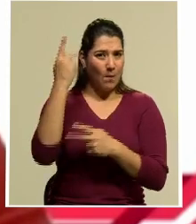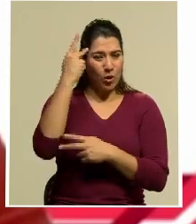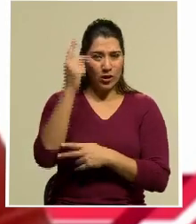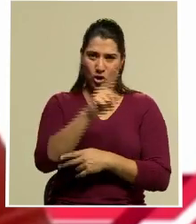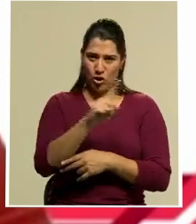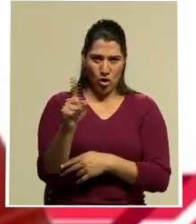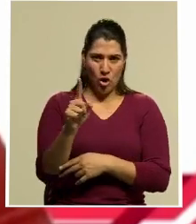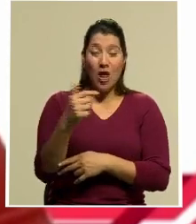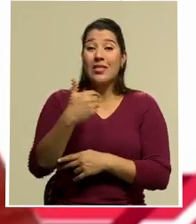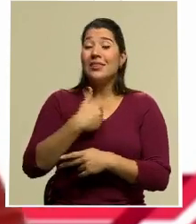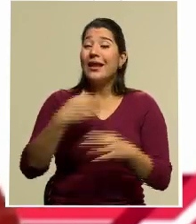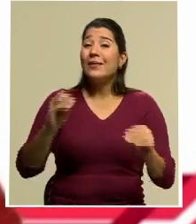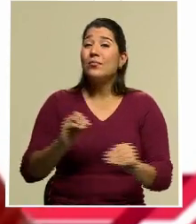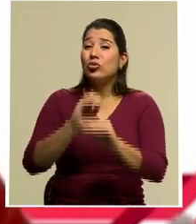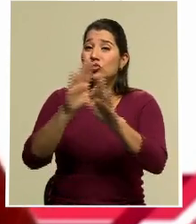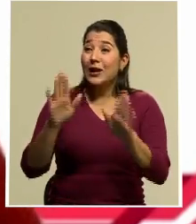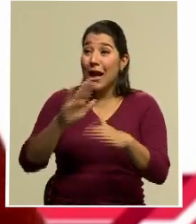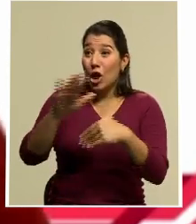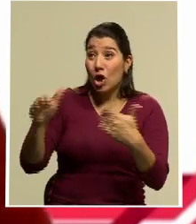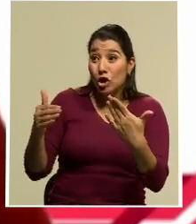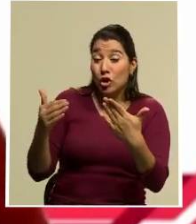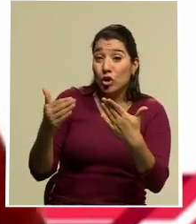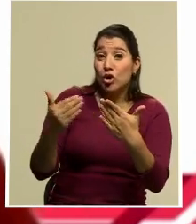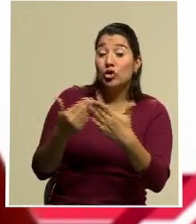que las agrupaciones políticas